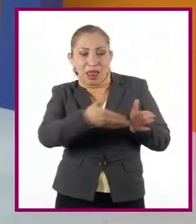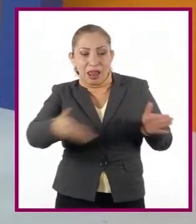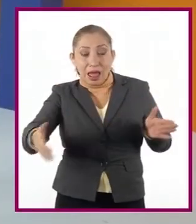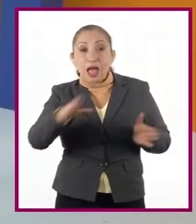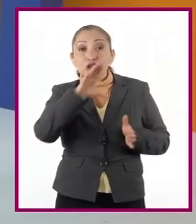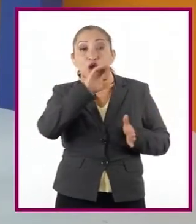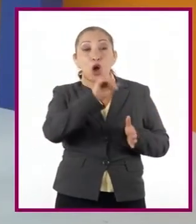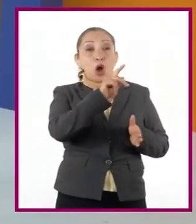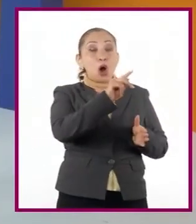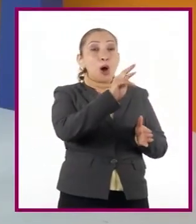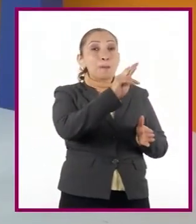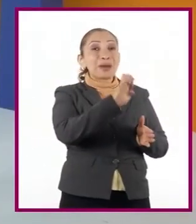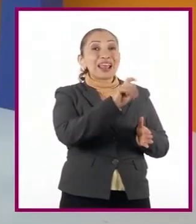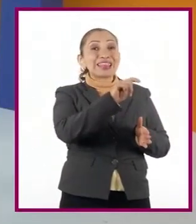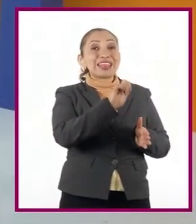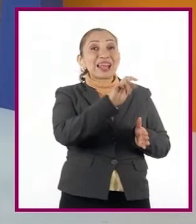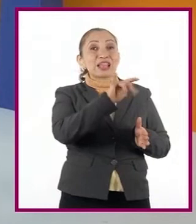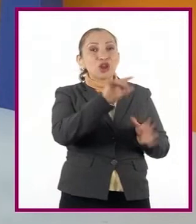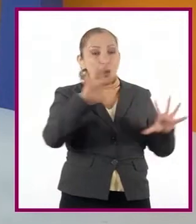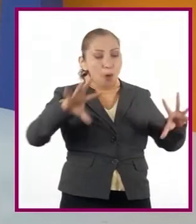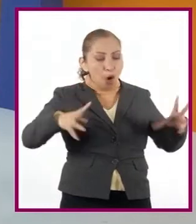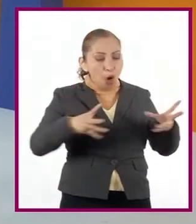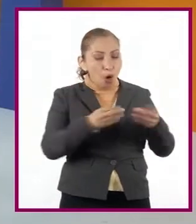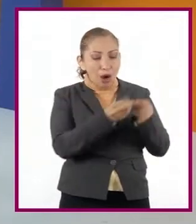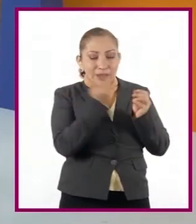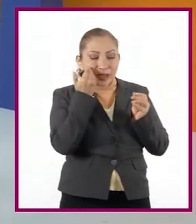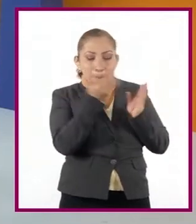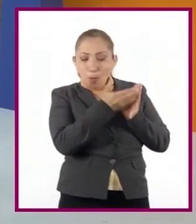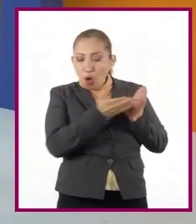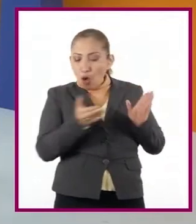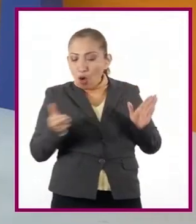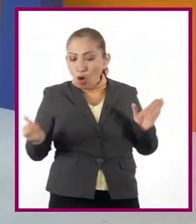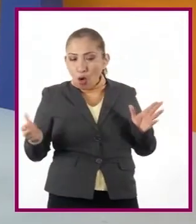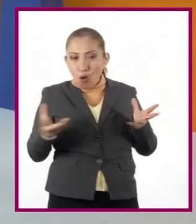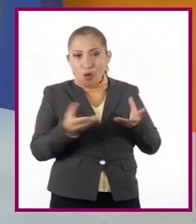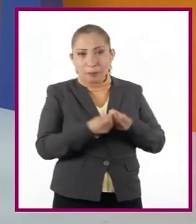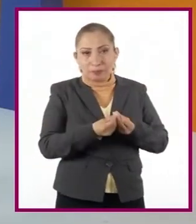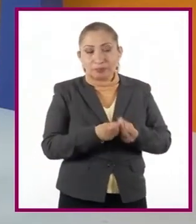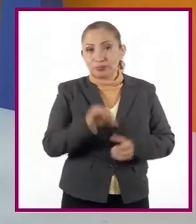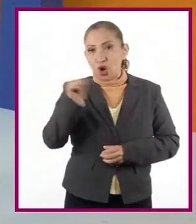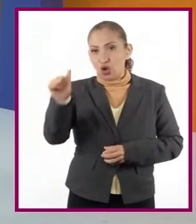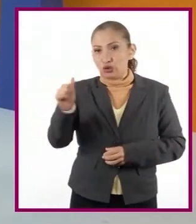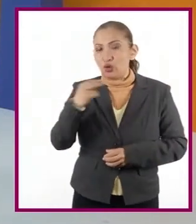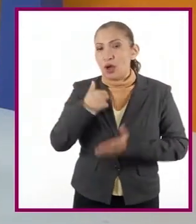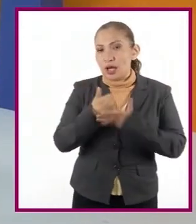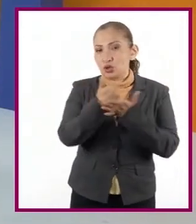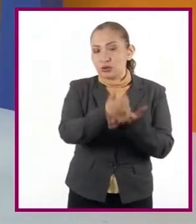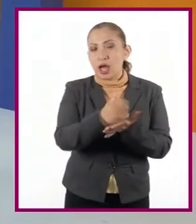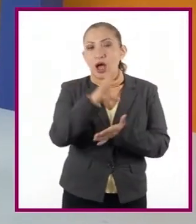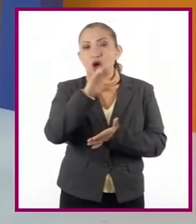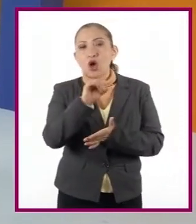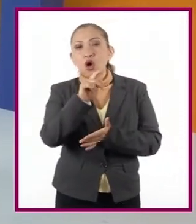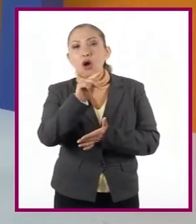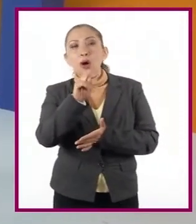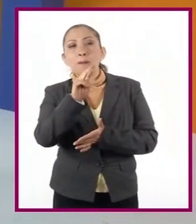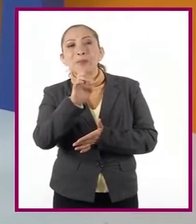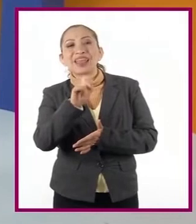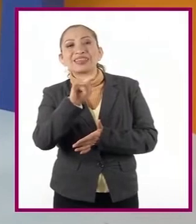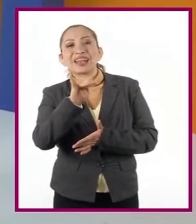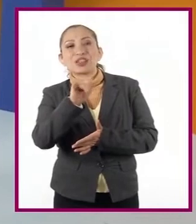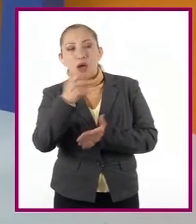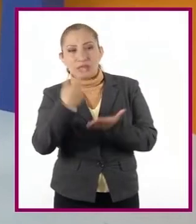el copretérito nos ayuda a englobar todo ese tiempo. Otra función del copretérito dentro de los